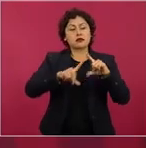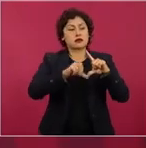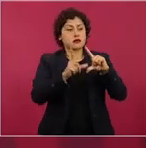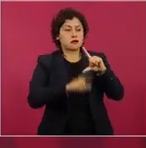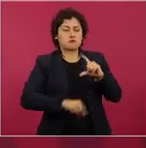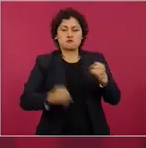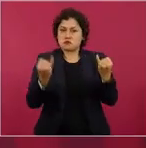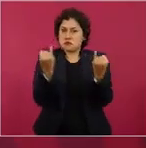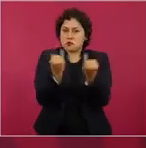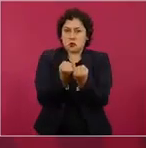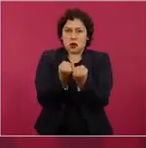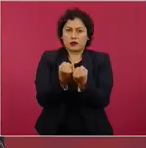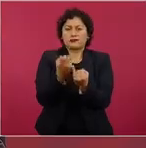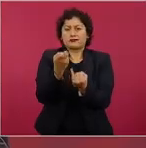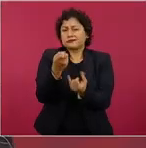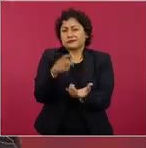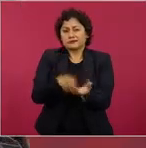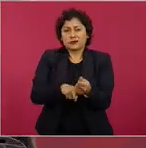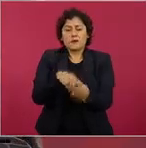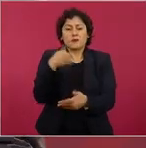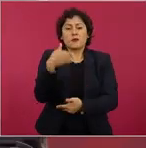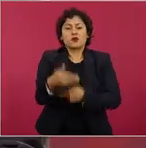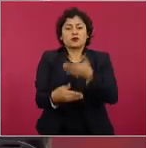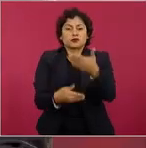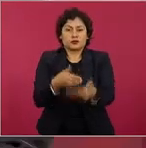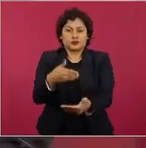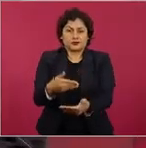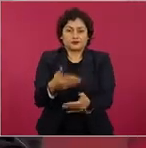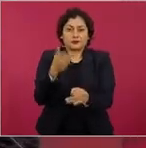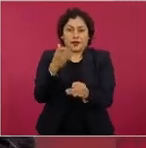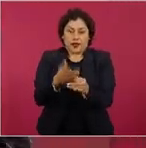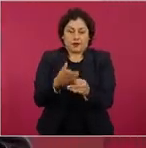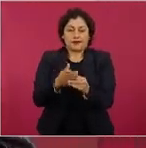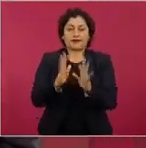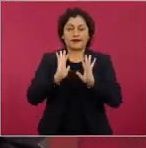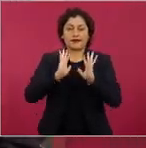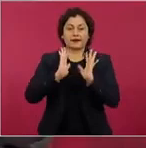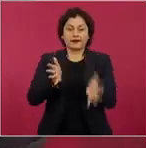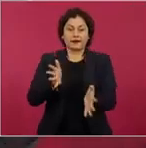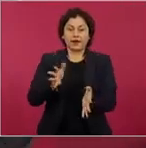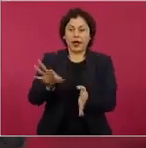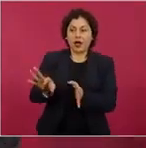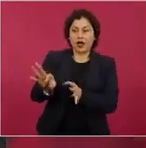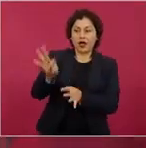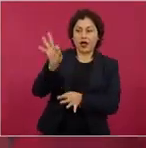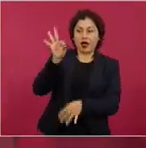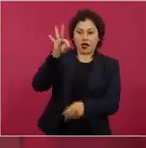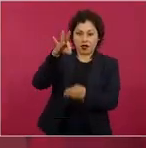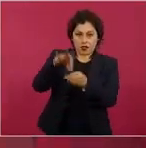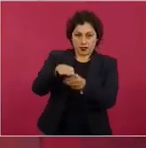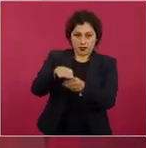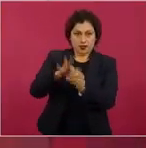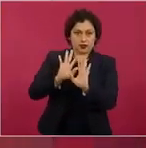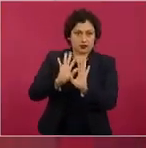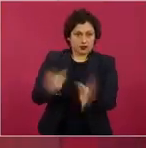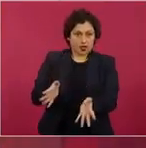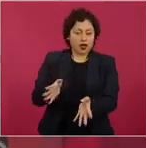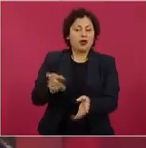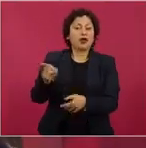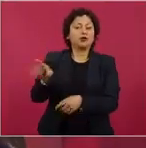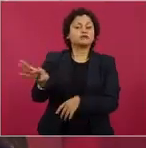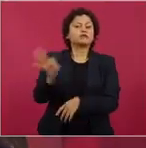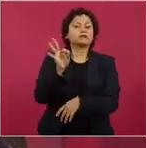Entonces, ahora que ya se eligió al nuevo dirigente,